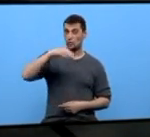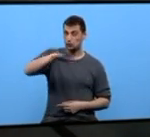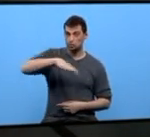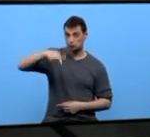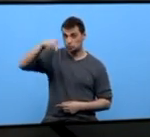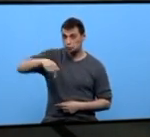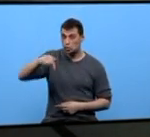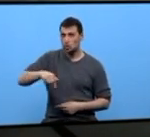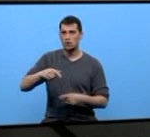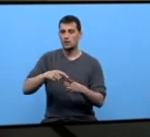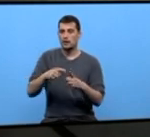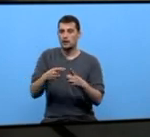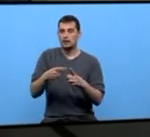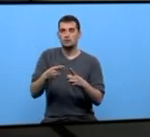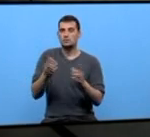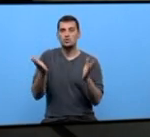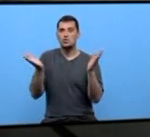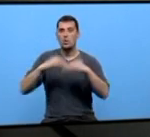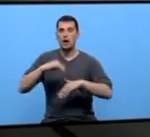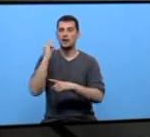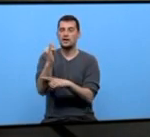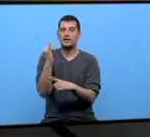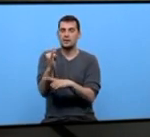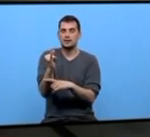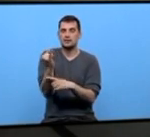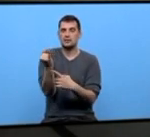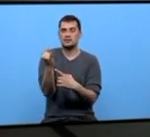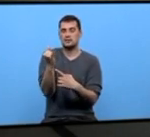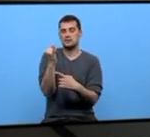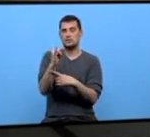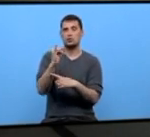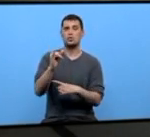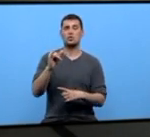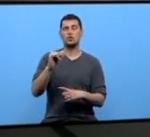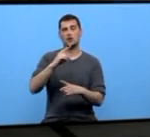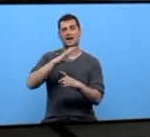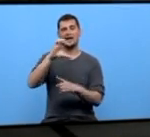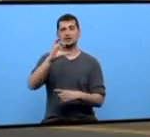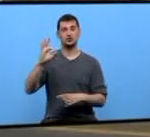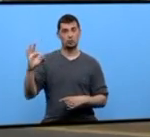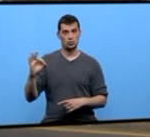cidade e o Concello de Lugo, se quedarán sen centros de ensinanzas medias.